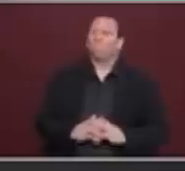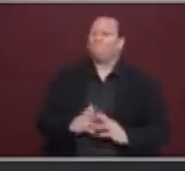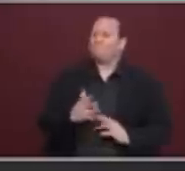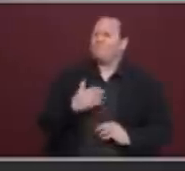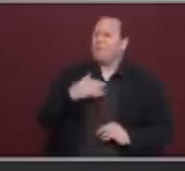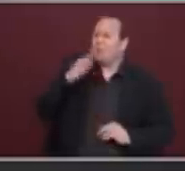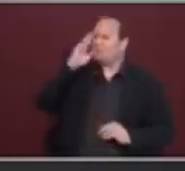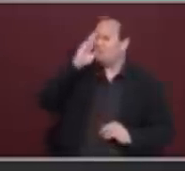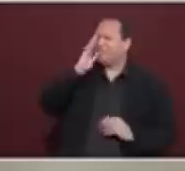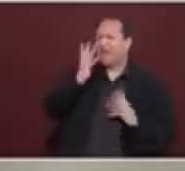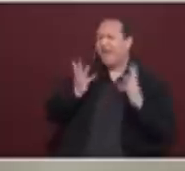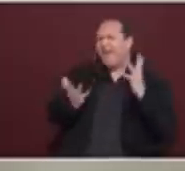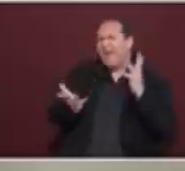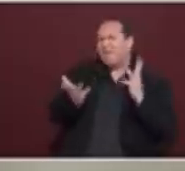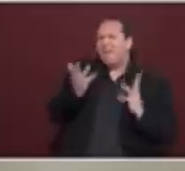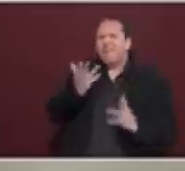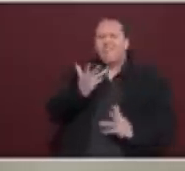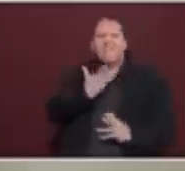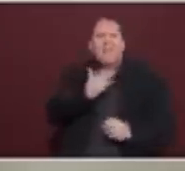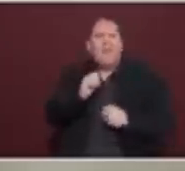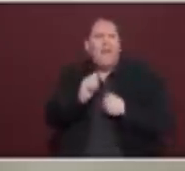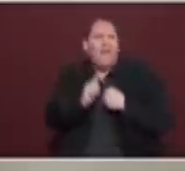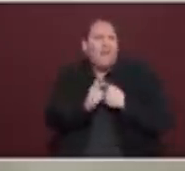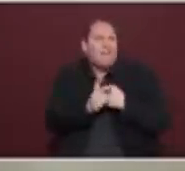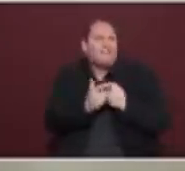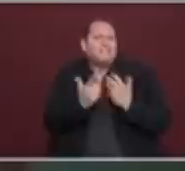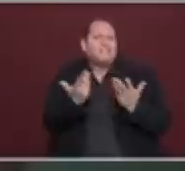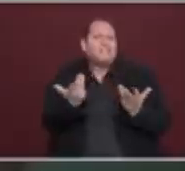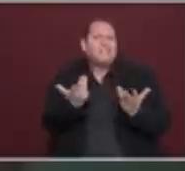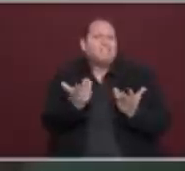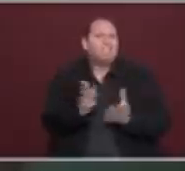pues una este